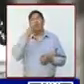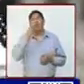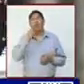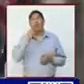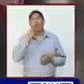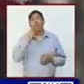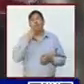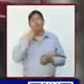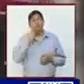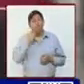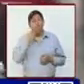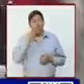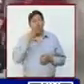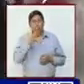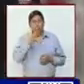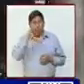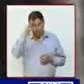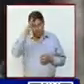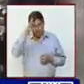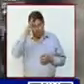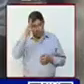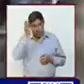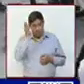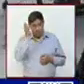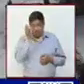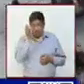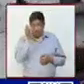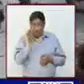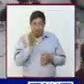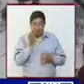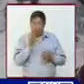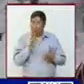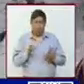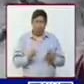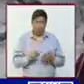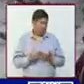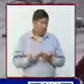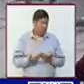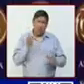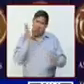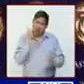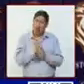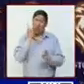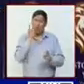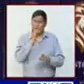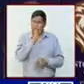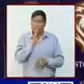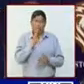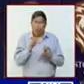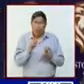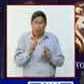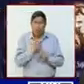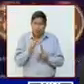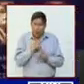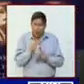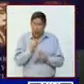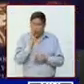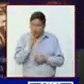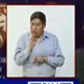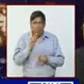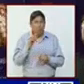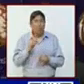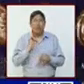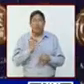ha atado de manos a los padres de familia como para tener una educación correcta, estricta, no violenta,